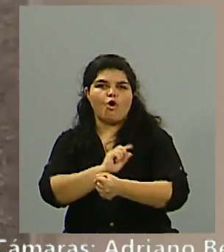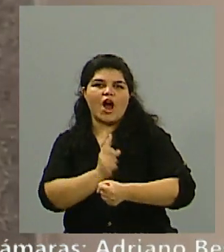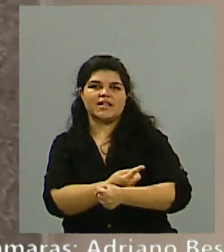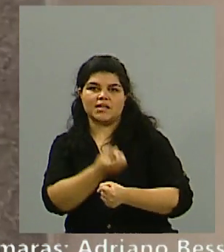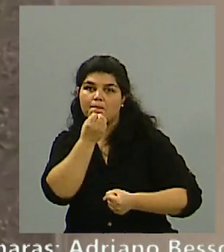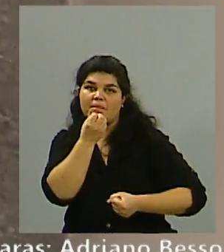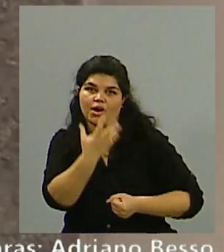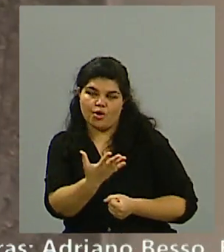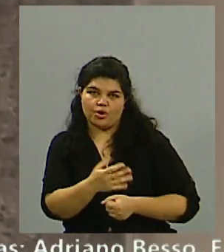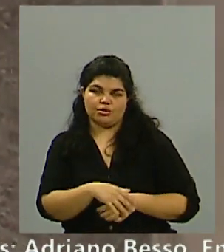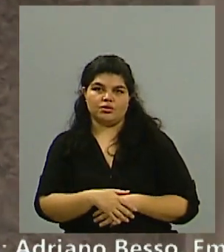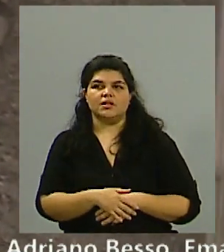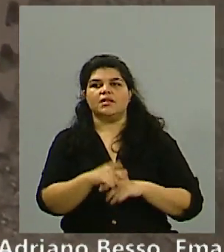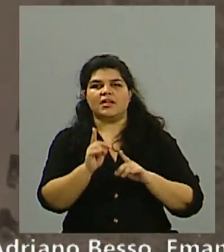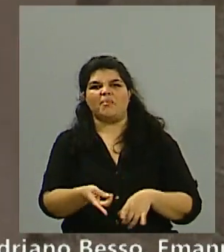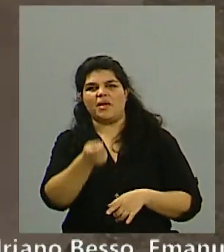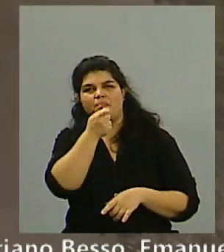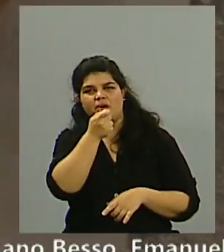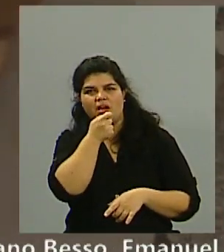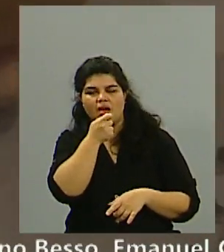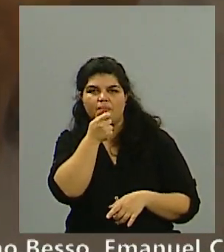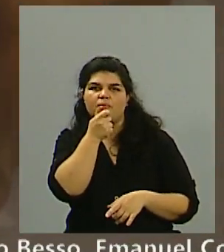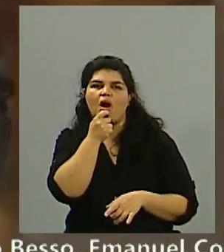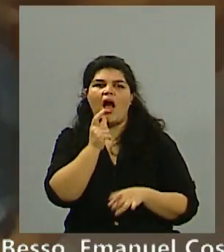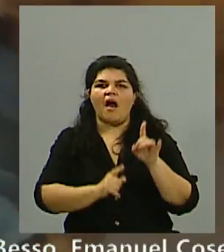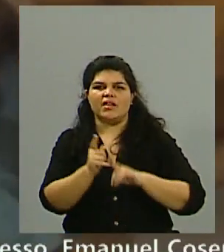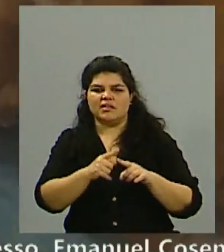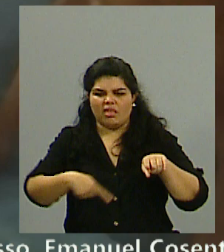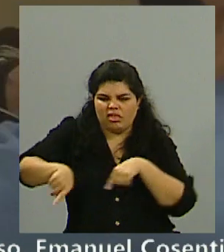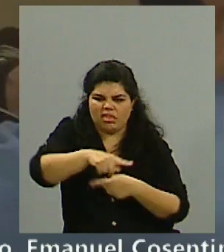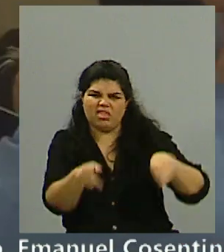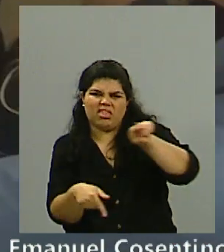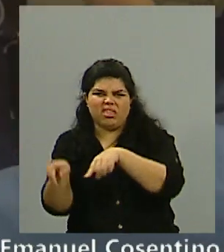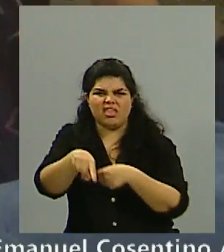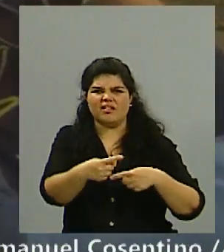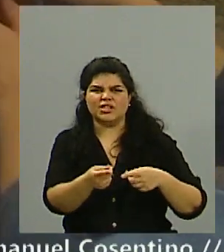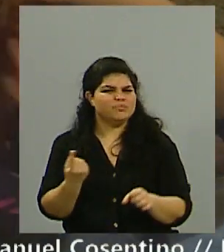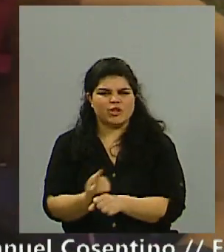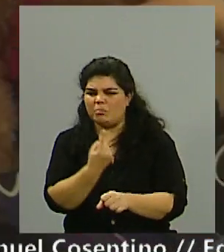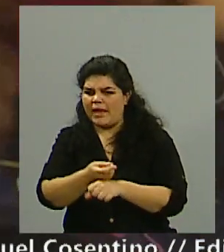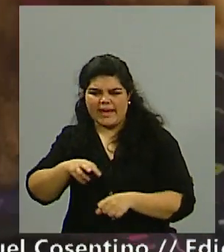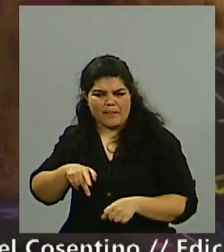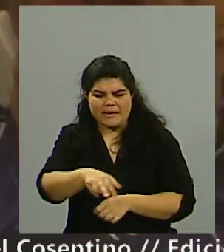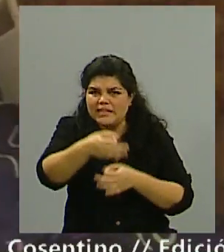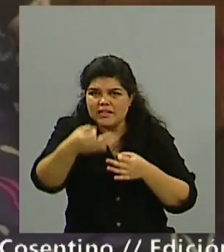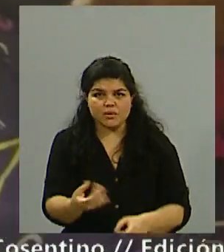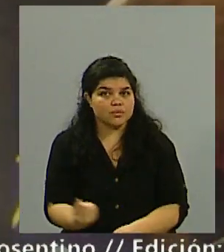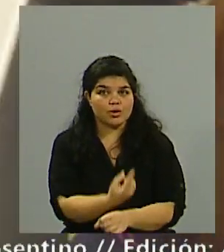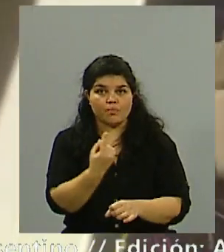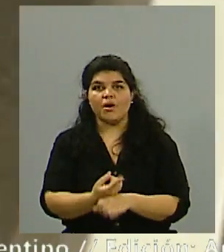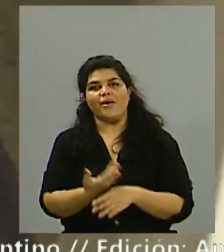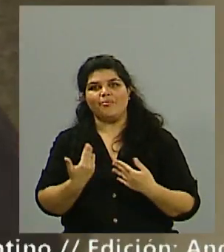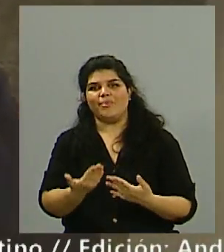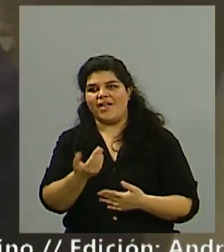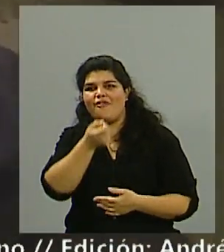también para que cuando hay incoordinaciones, ataxias, déficit propioceptivo, pero sí, lo usamos bastante. Hay pacientes que es un